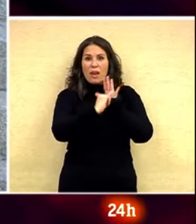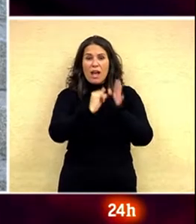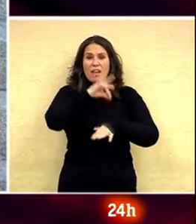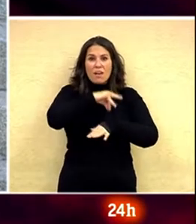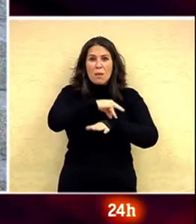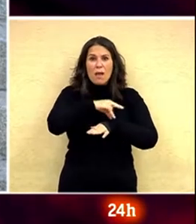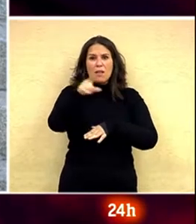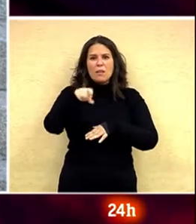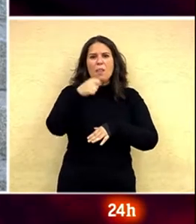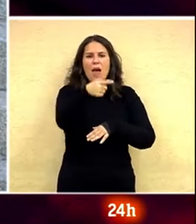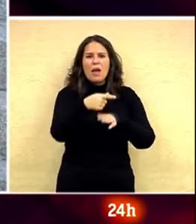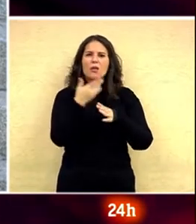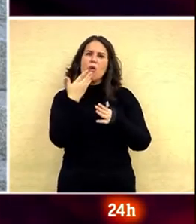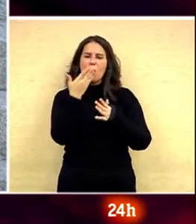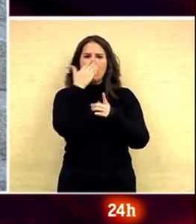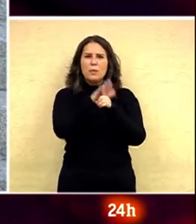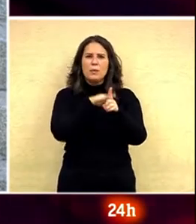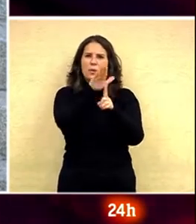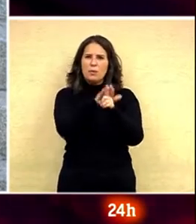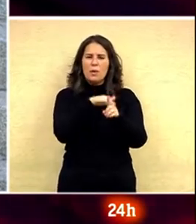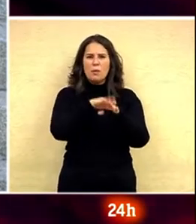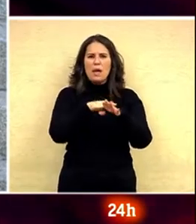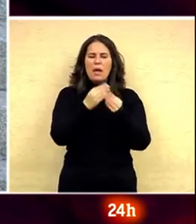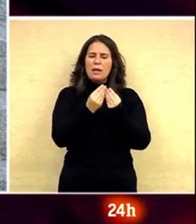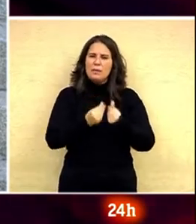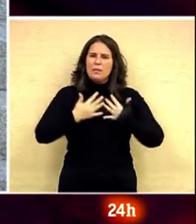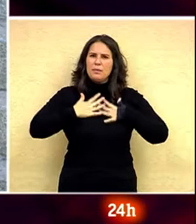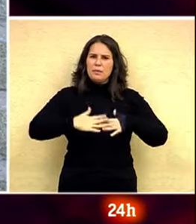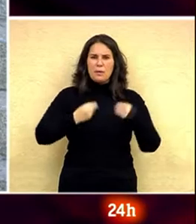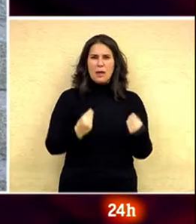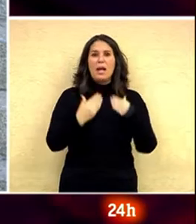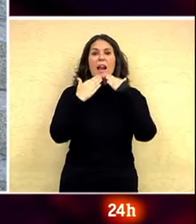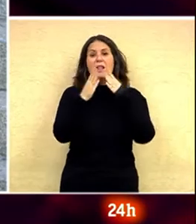la enfermedad. Gracias por todos los esfuerzos entregados.